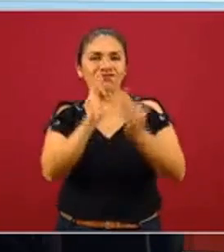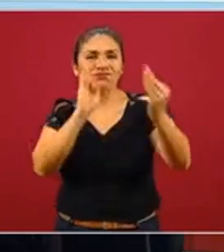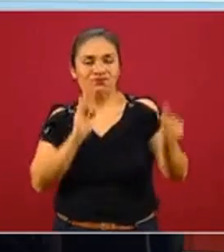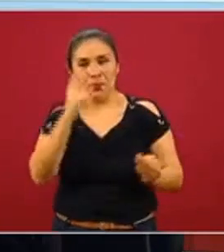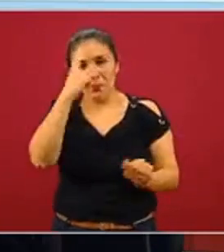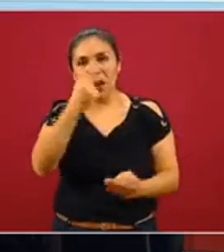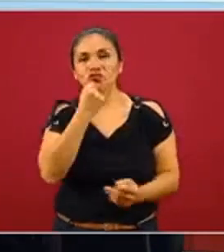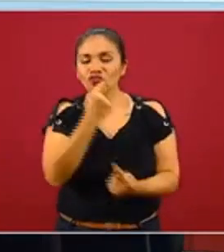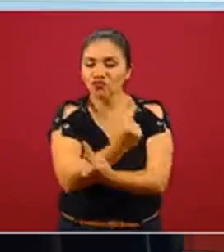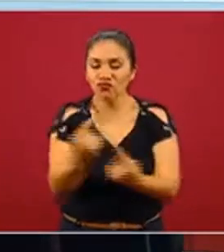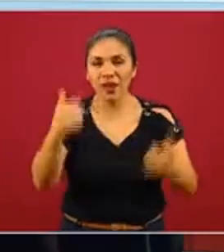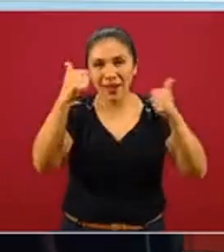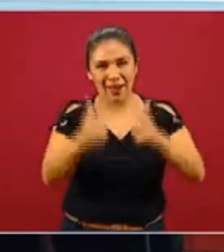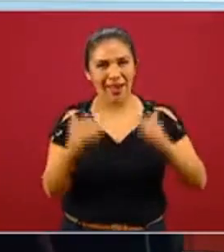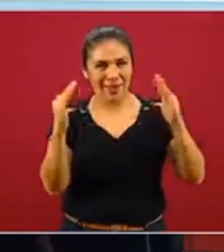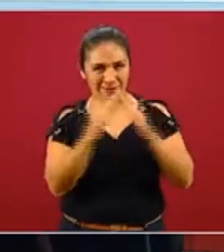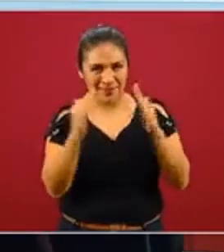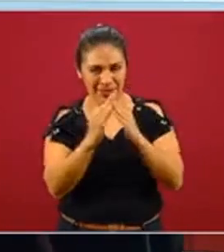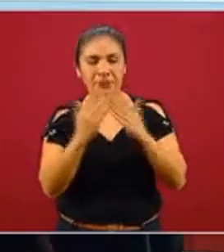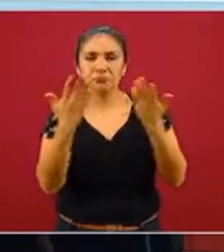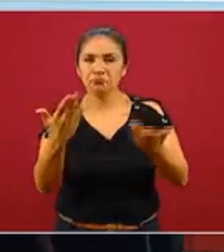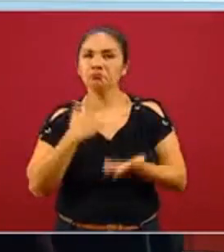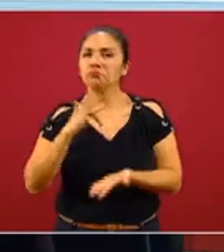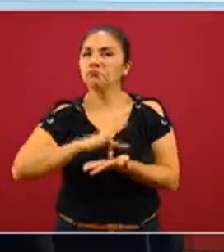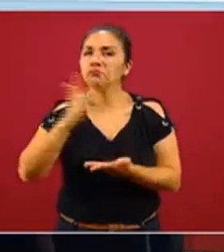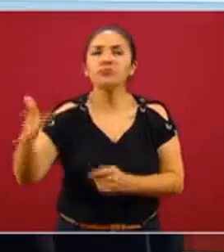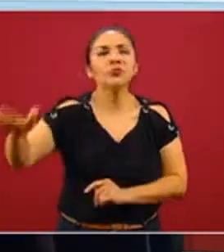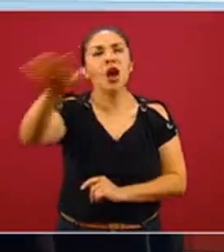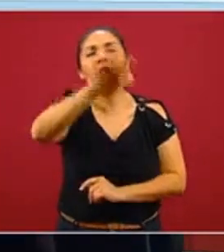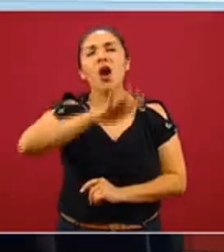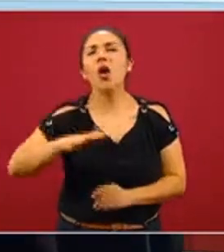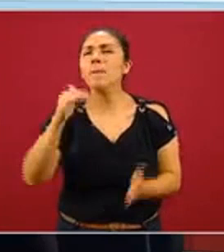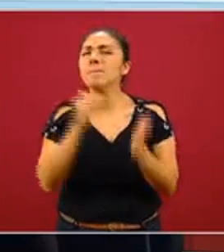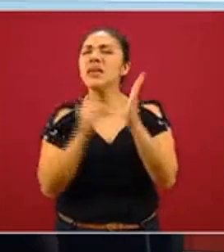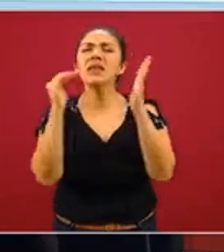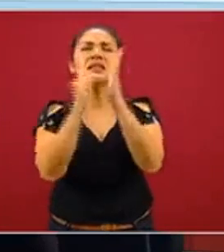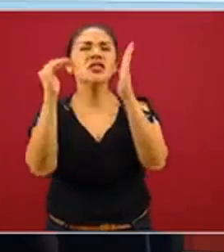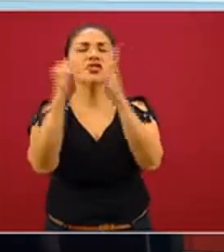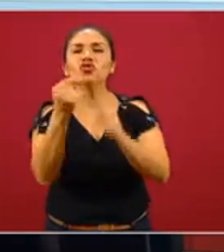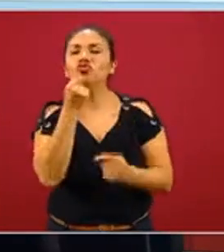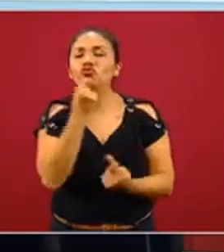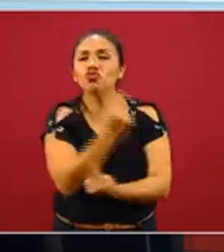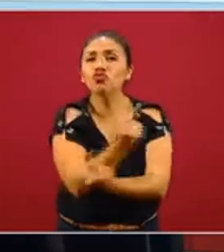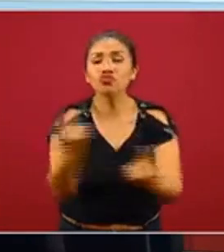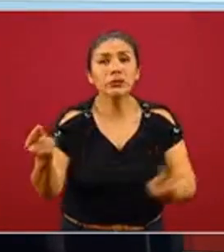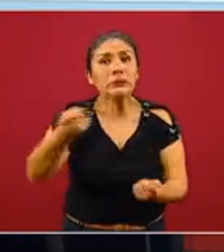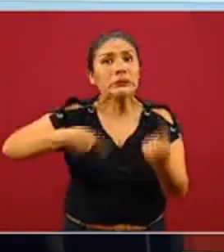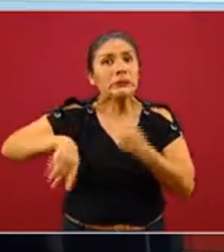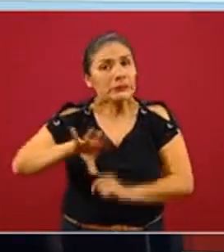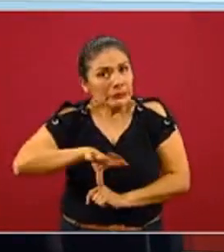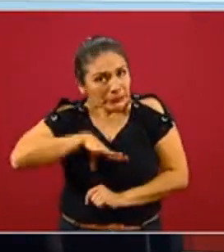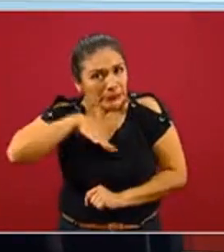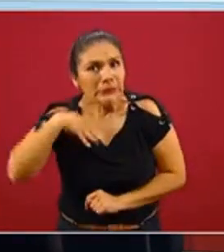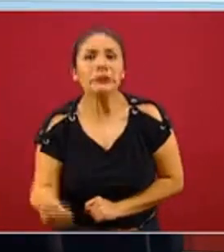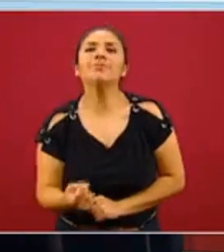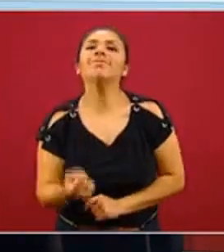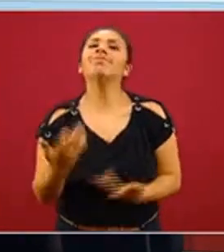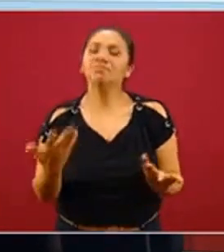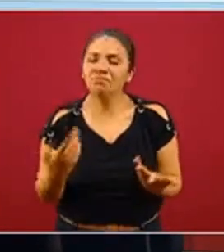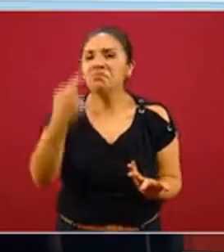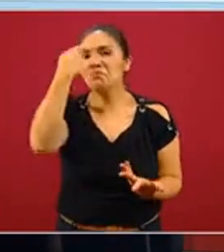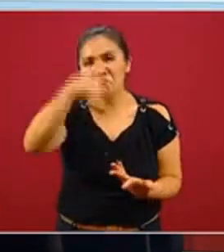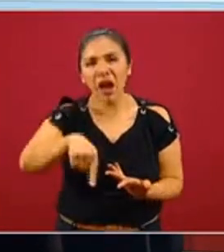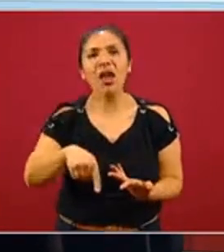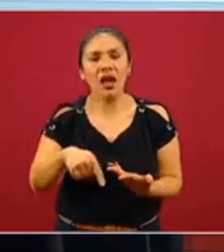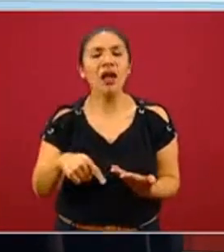casa, agradecer a los millones y millones de niños y niñas que están haciendo un gran esfuerzo para contribuir a